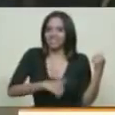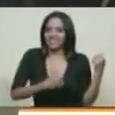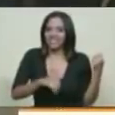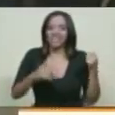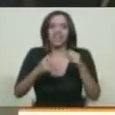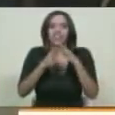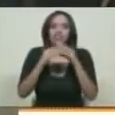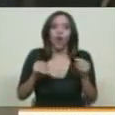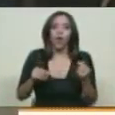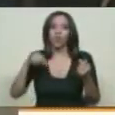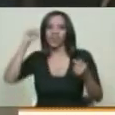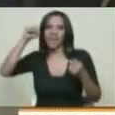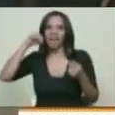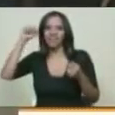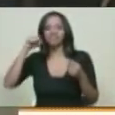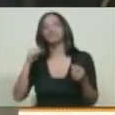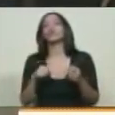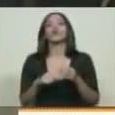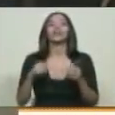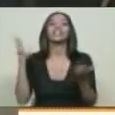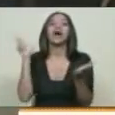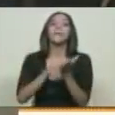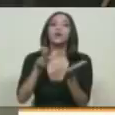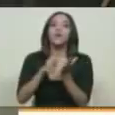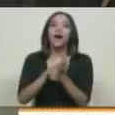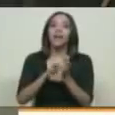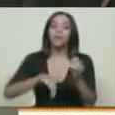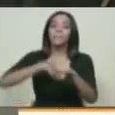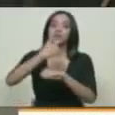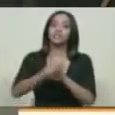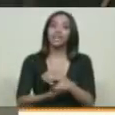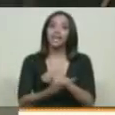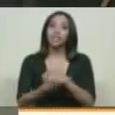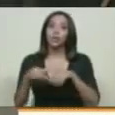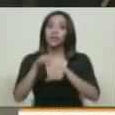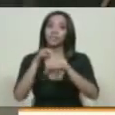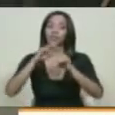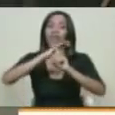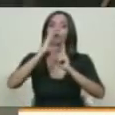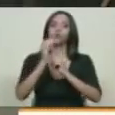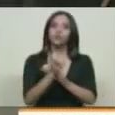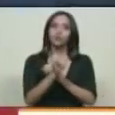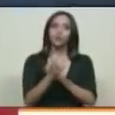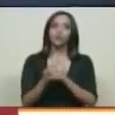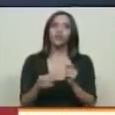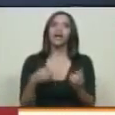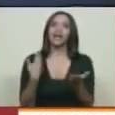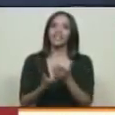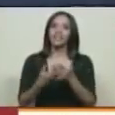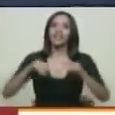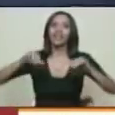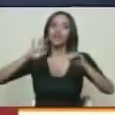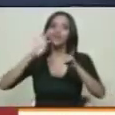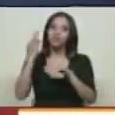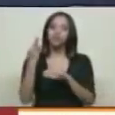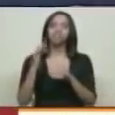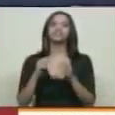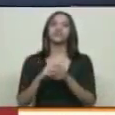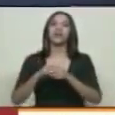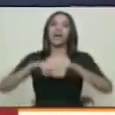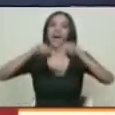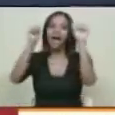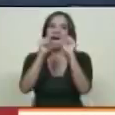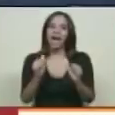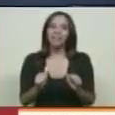de grabación. No, nada más eso, que le aprobaron proyectos por el Ministerio de la Cultura a través de Fundarte, que le dieron un pocotón de billetes para montar